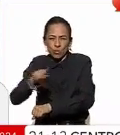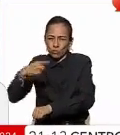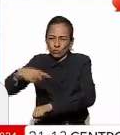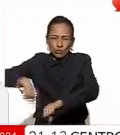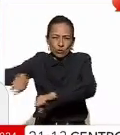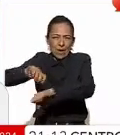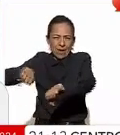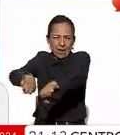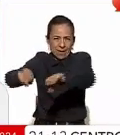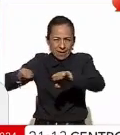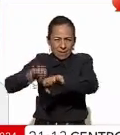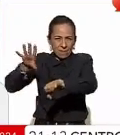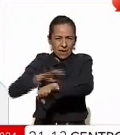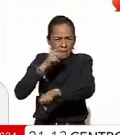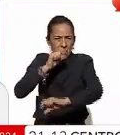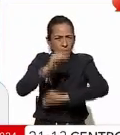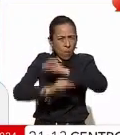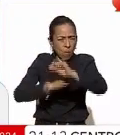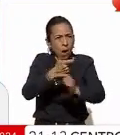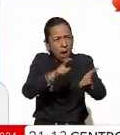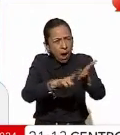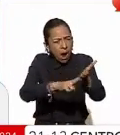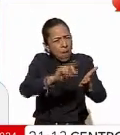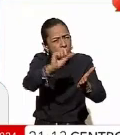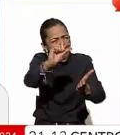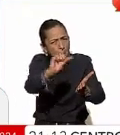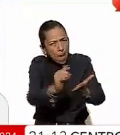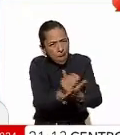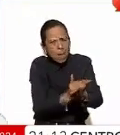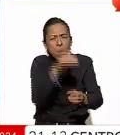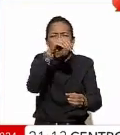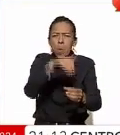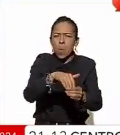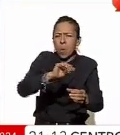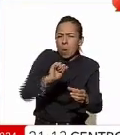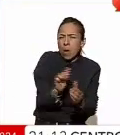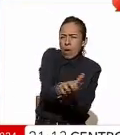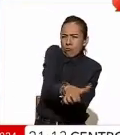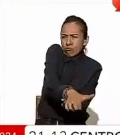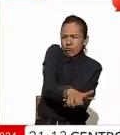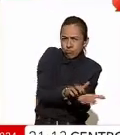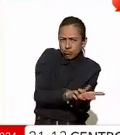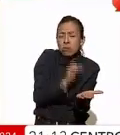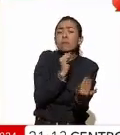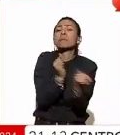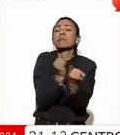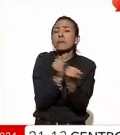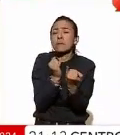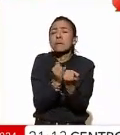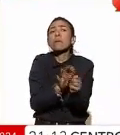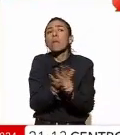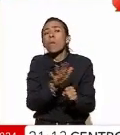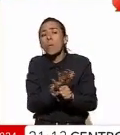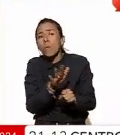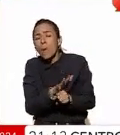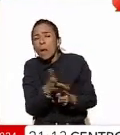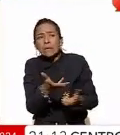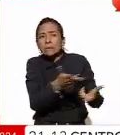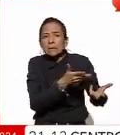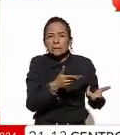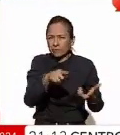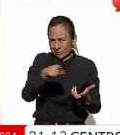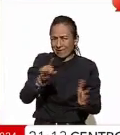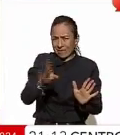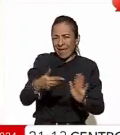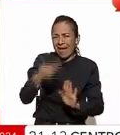esta situación. Disminuir costos, aplicar la austeridad republicana a Pemex, incluso disminuir la base gravable en esto que ya presentaron